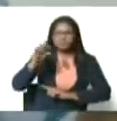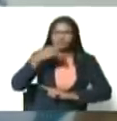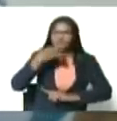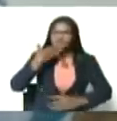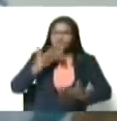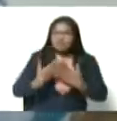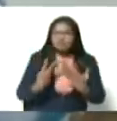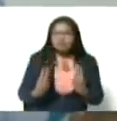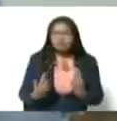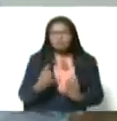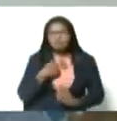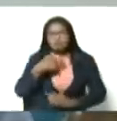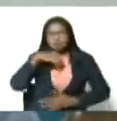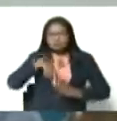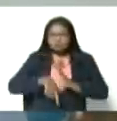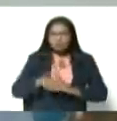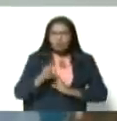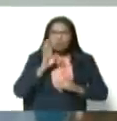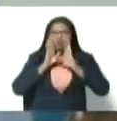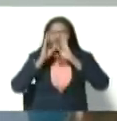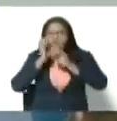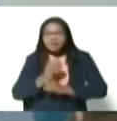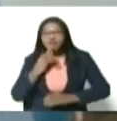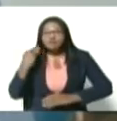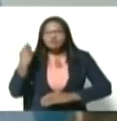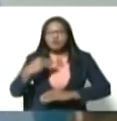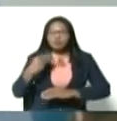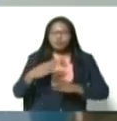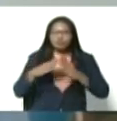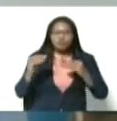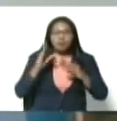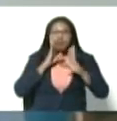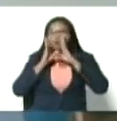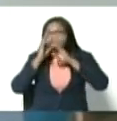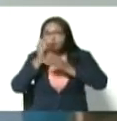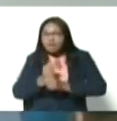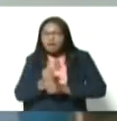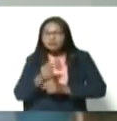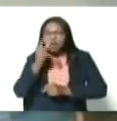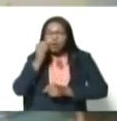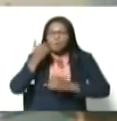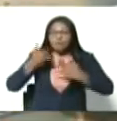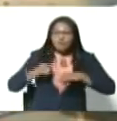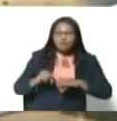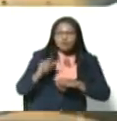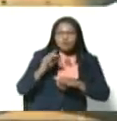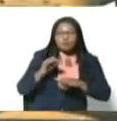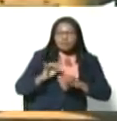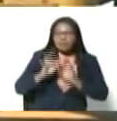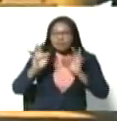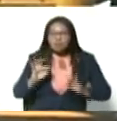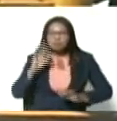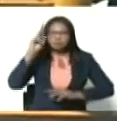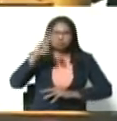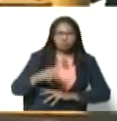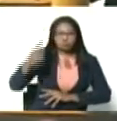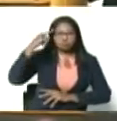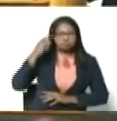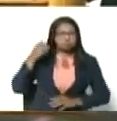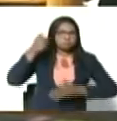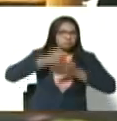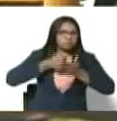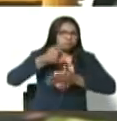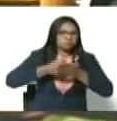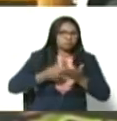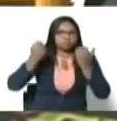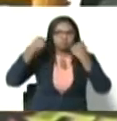agradecerle, presidente, toda la confianza de esta juventud, toda esta confianza a los hijos e hijas del comandante Chávez, que día a día nos seguimos preparando, día